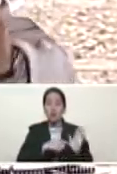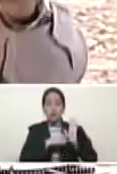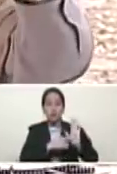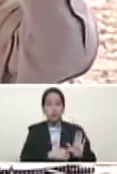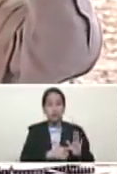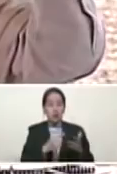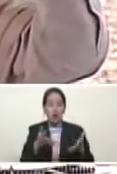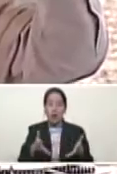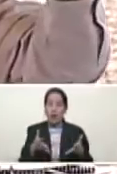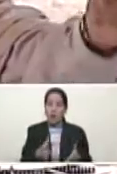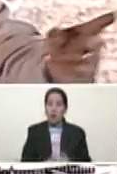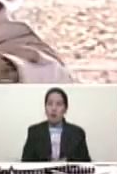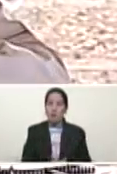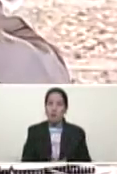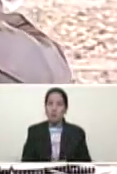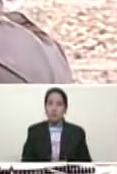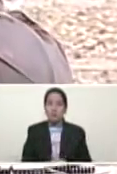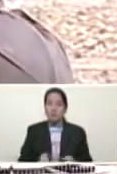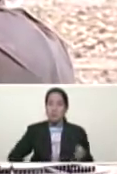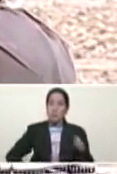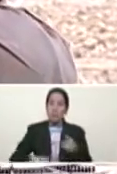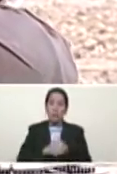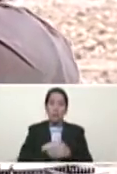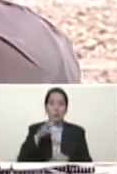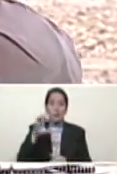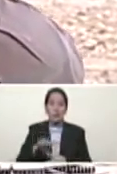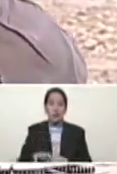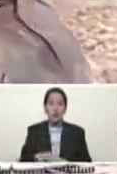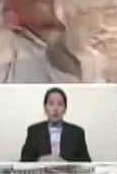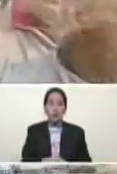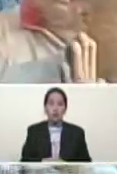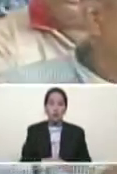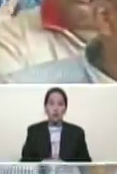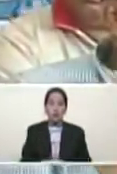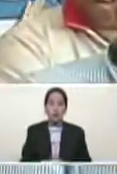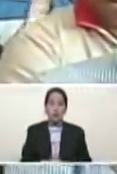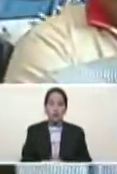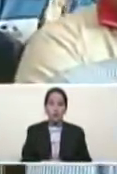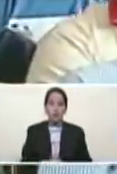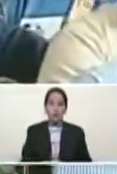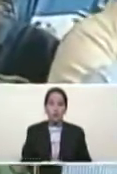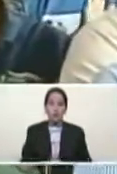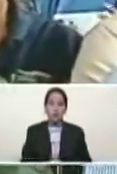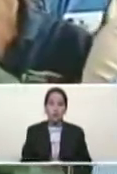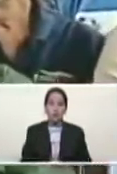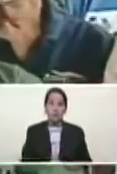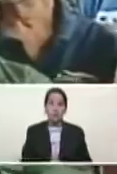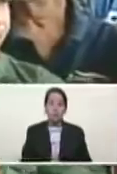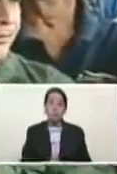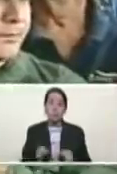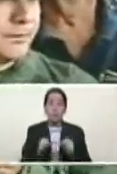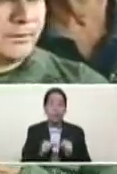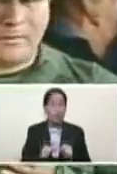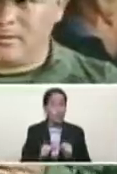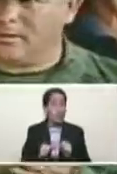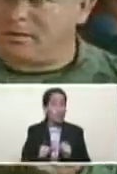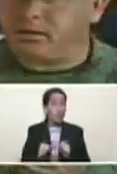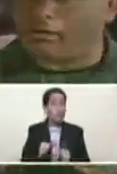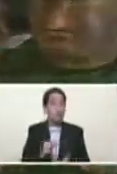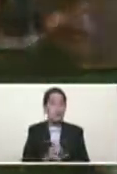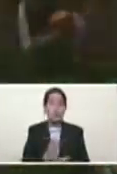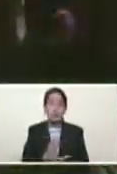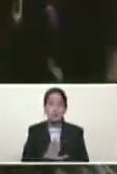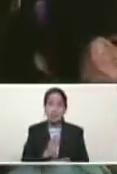victoria a la sonada golpista, a la escaramuza golpista. Y hay que mantener cada vez más.